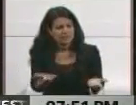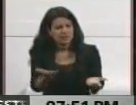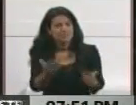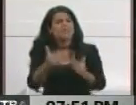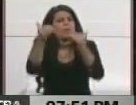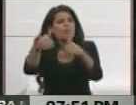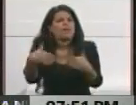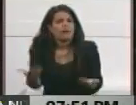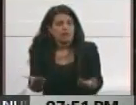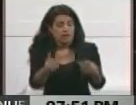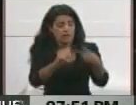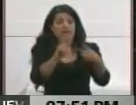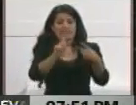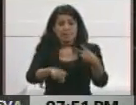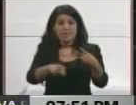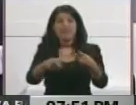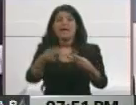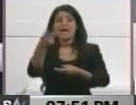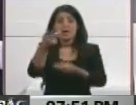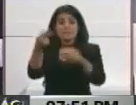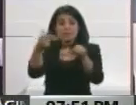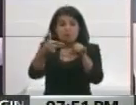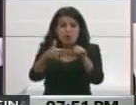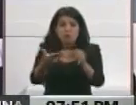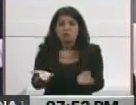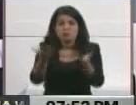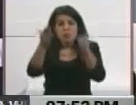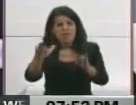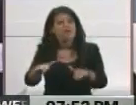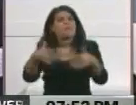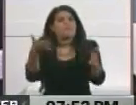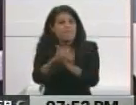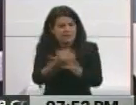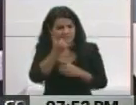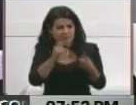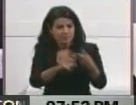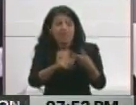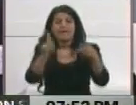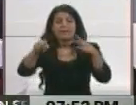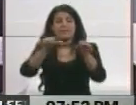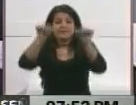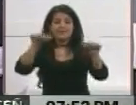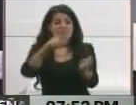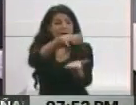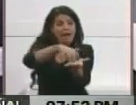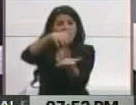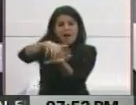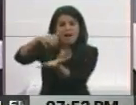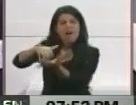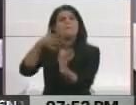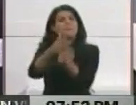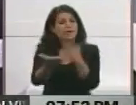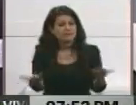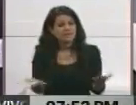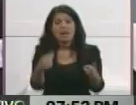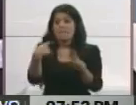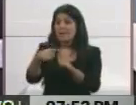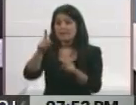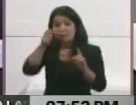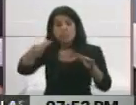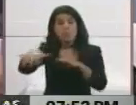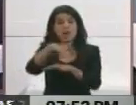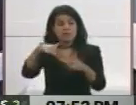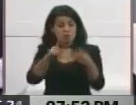intercambio de los bonos Y qué pasa con el tema Agrario Y qué pasa con el orden público Y qué pasa con la seguridad